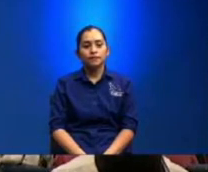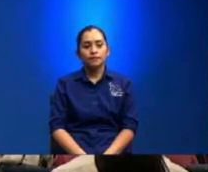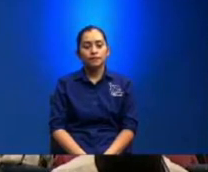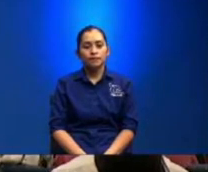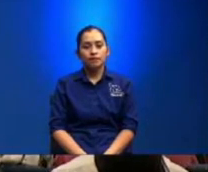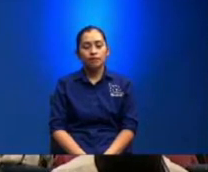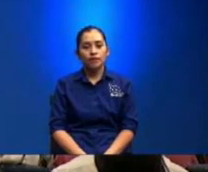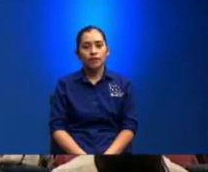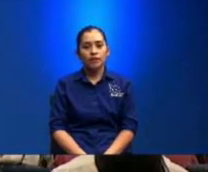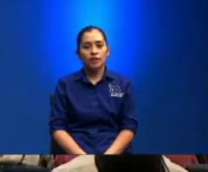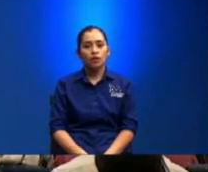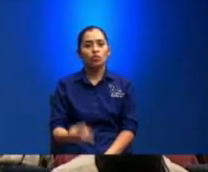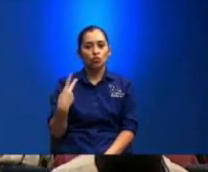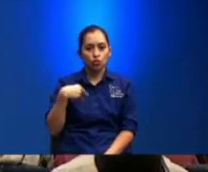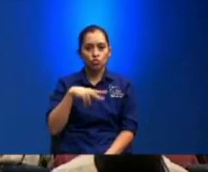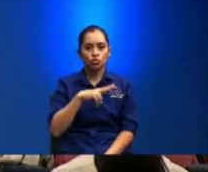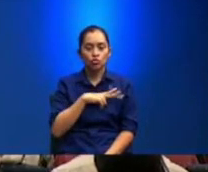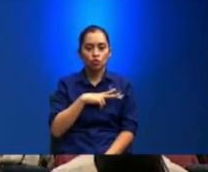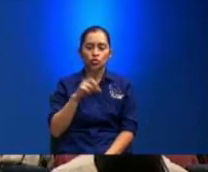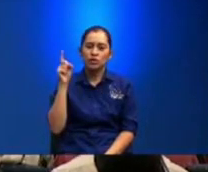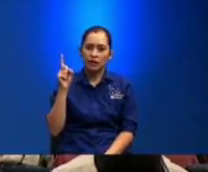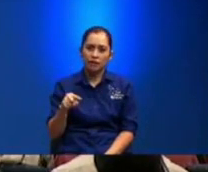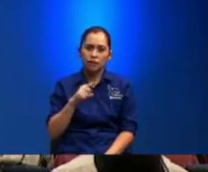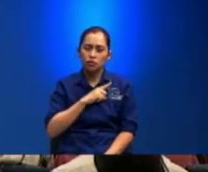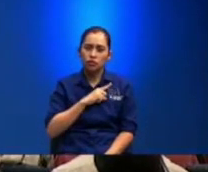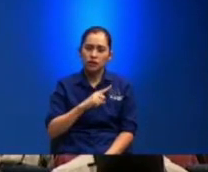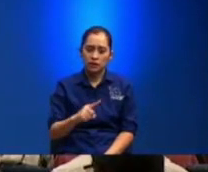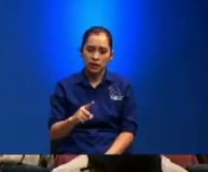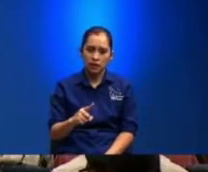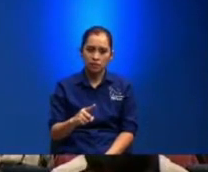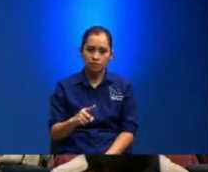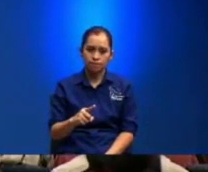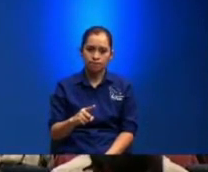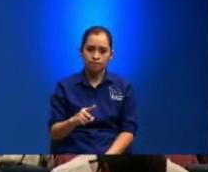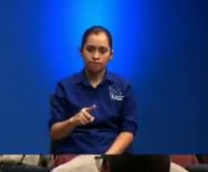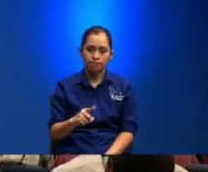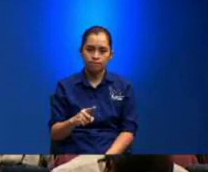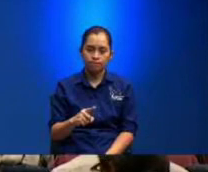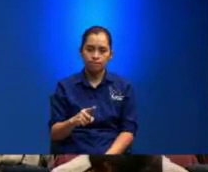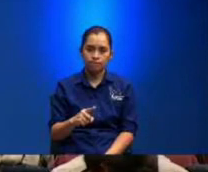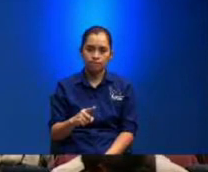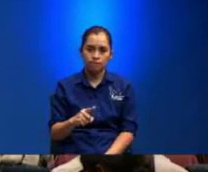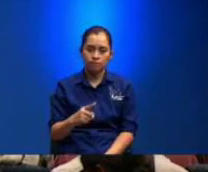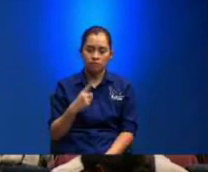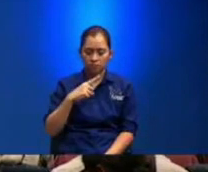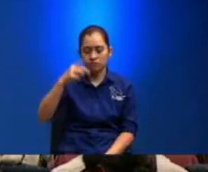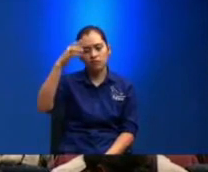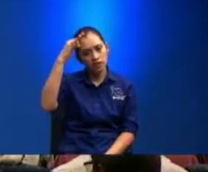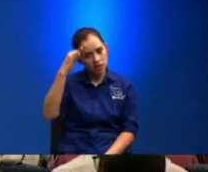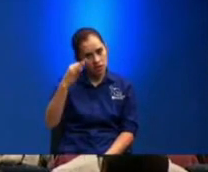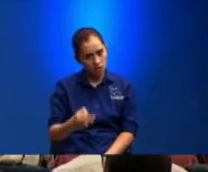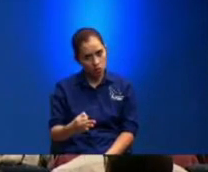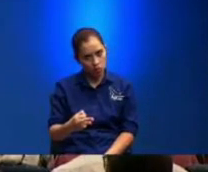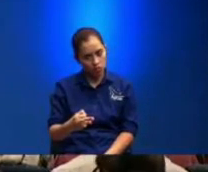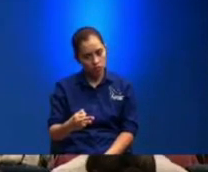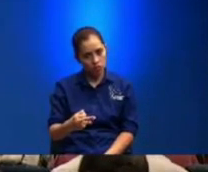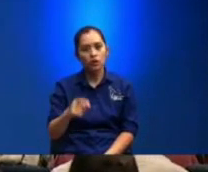debemos de ser indefinidos hermanos que tu decirse a sí